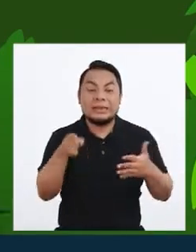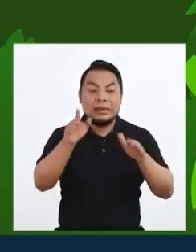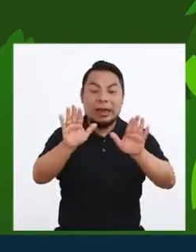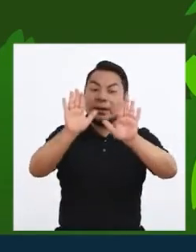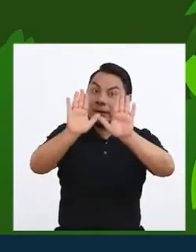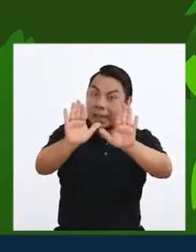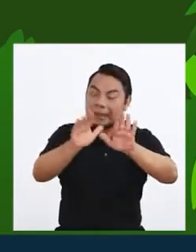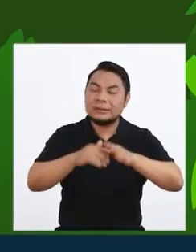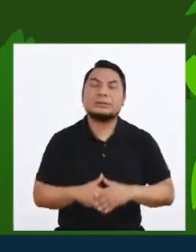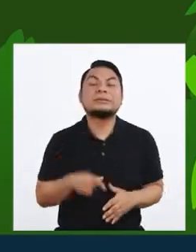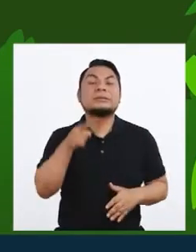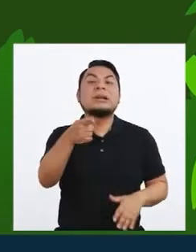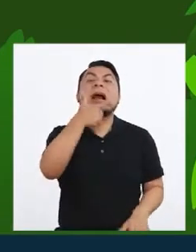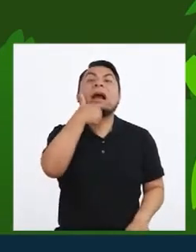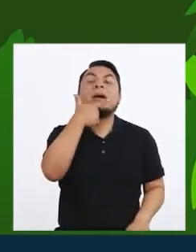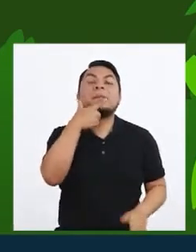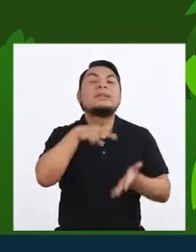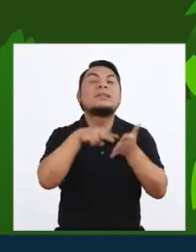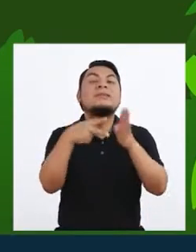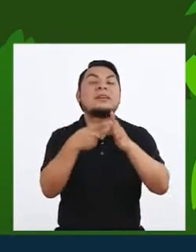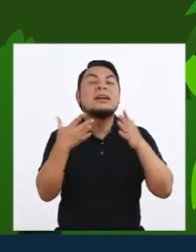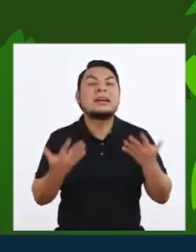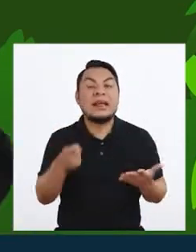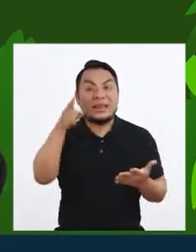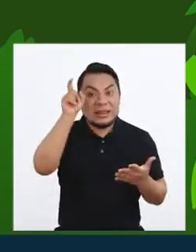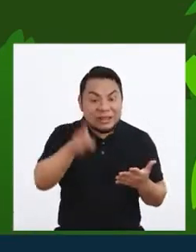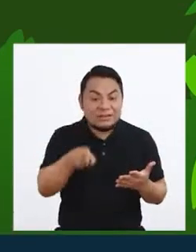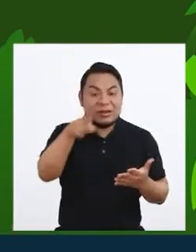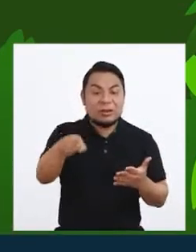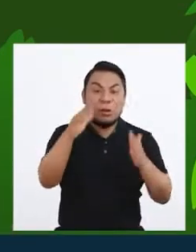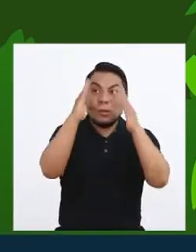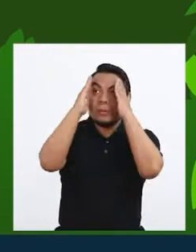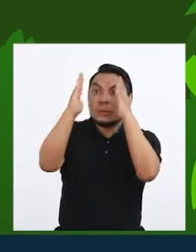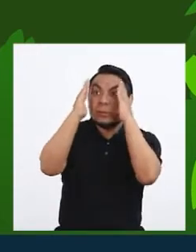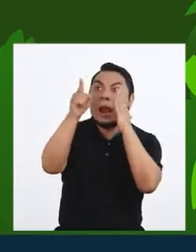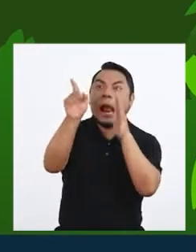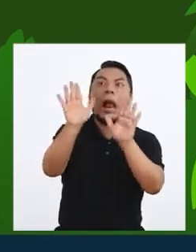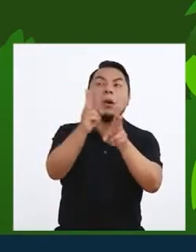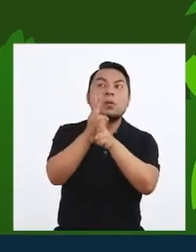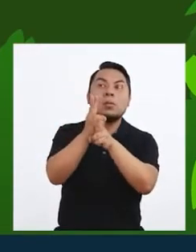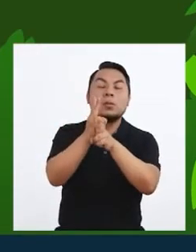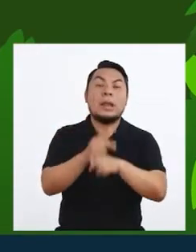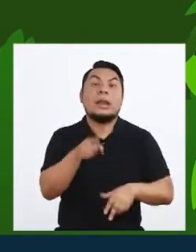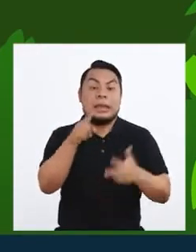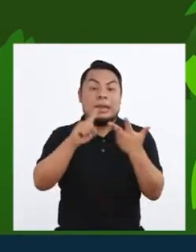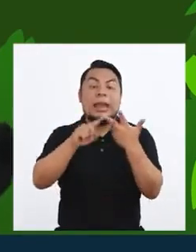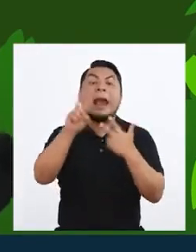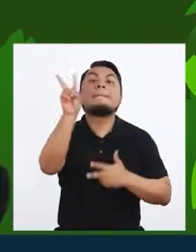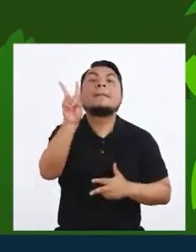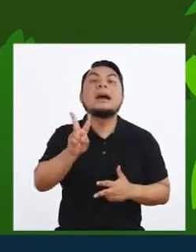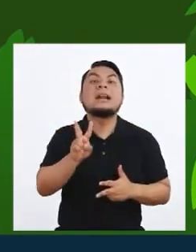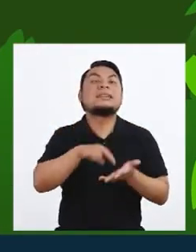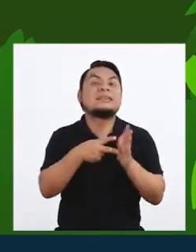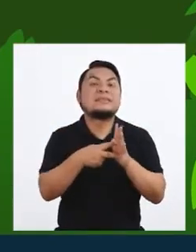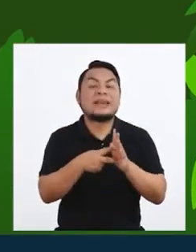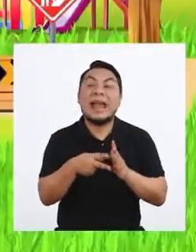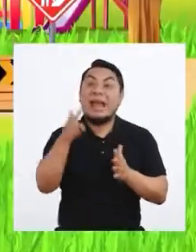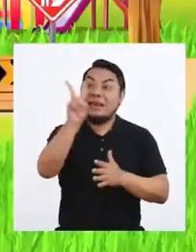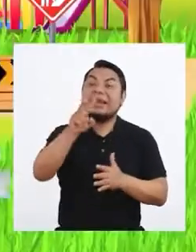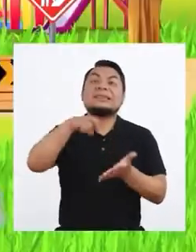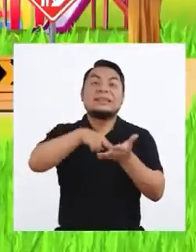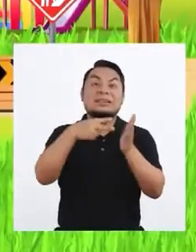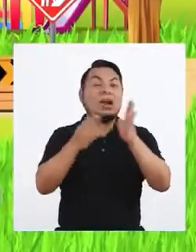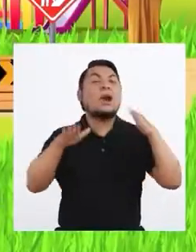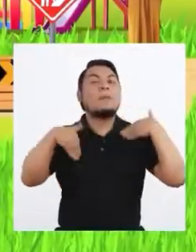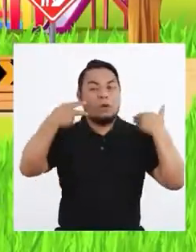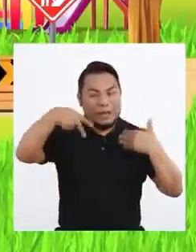significa alto. Amarillo significa que debemos prestar atención. Y verde...